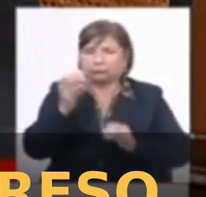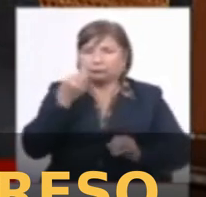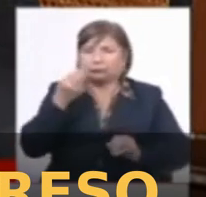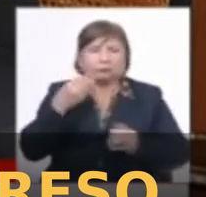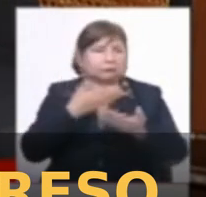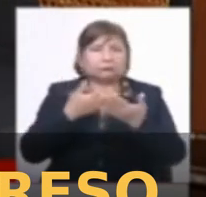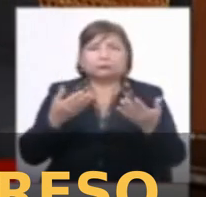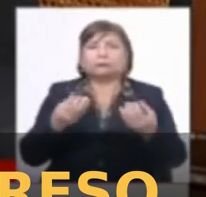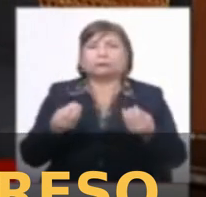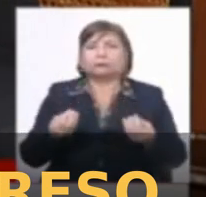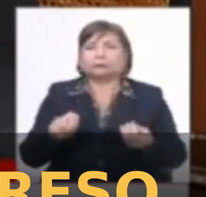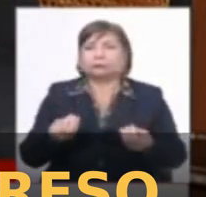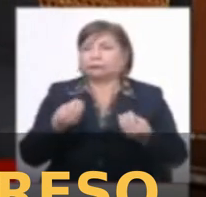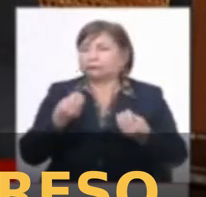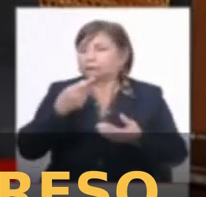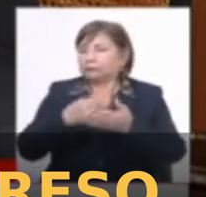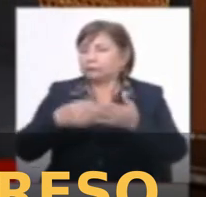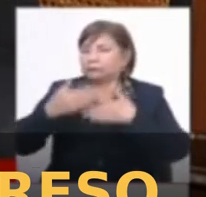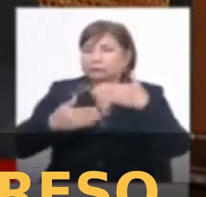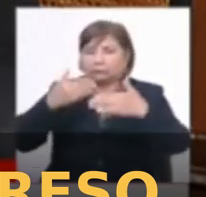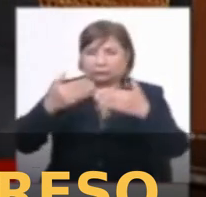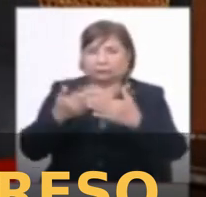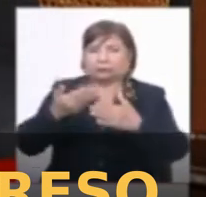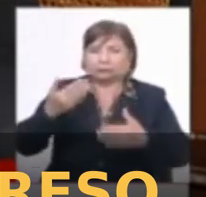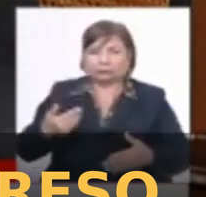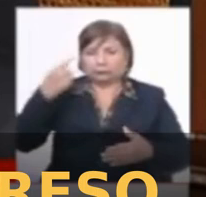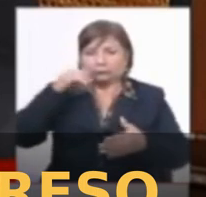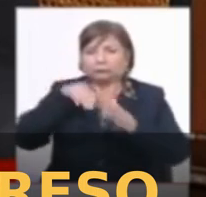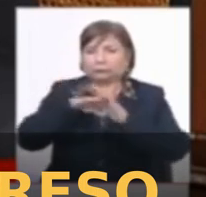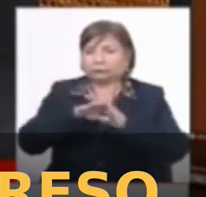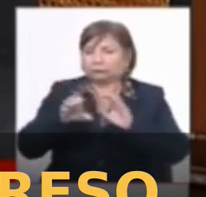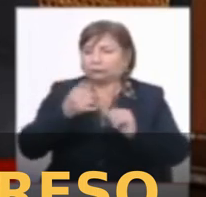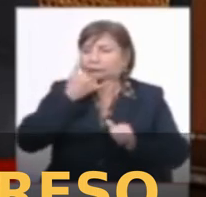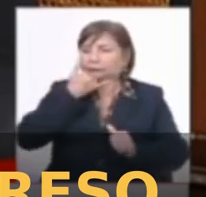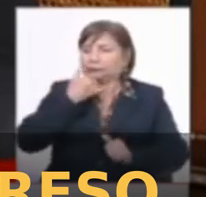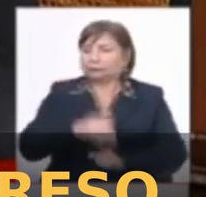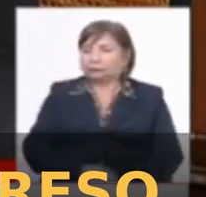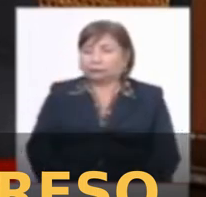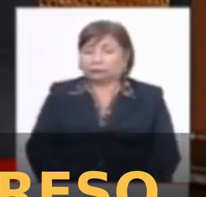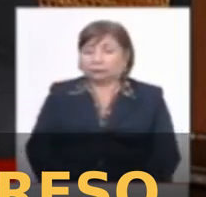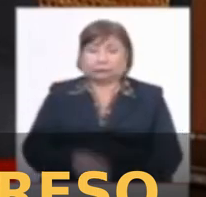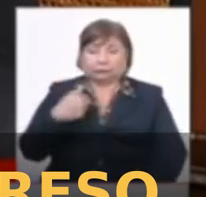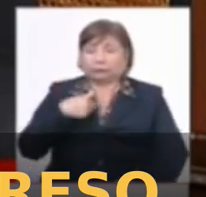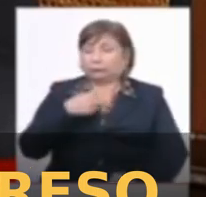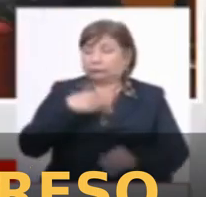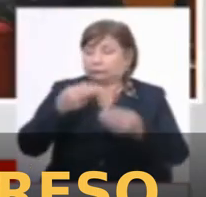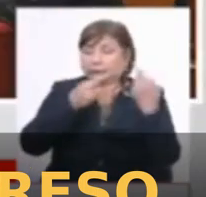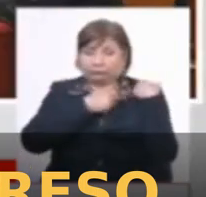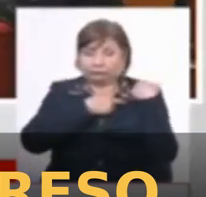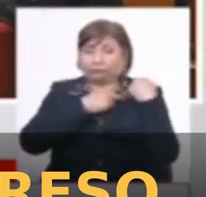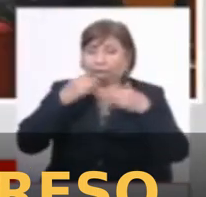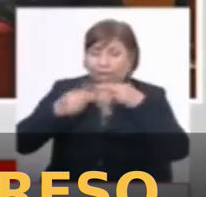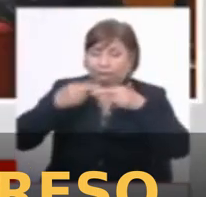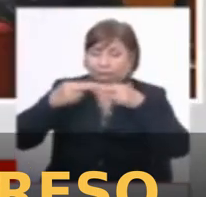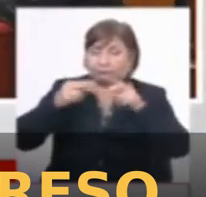no estamos hablando de qué acontecimientos hubo primero para que sucediera eso. Pero nosotros vamos a encargarnos en desarrollar